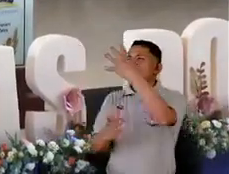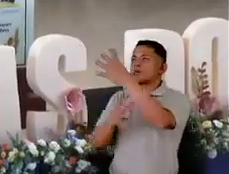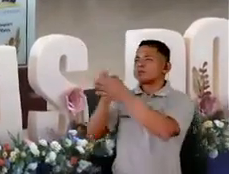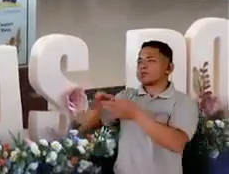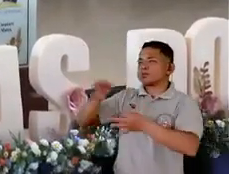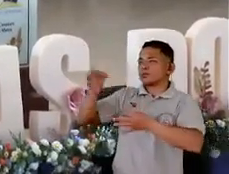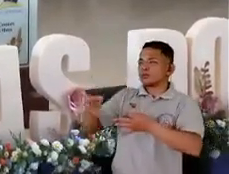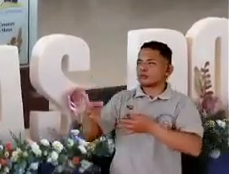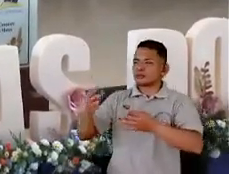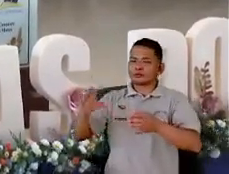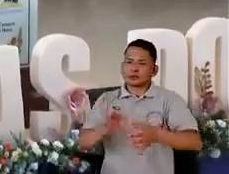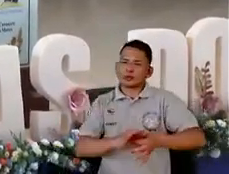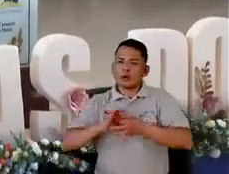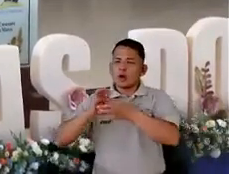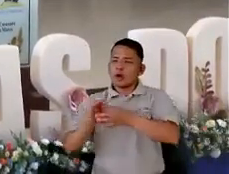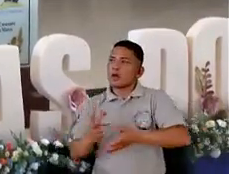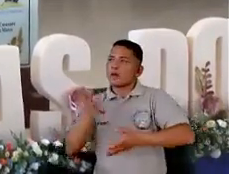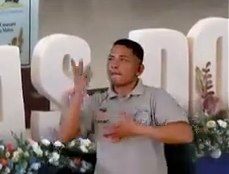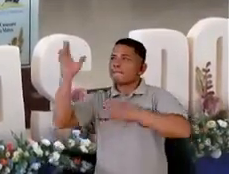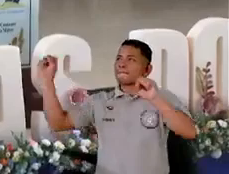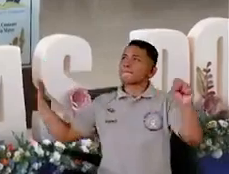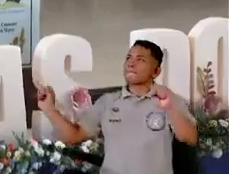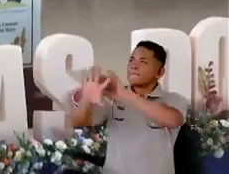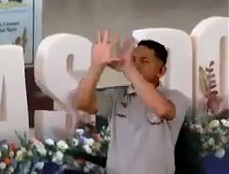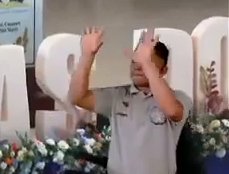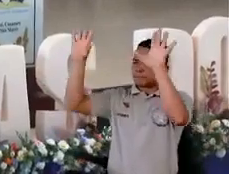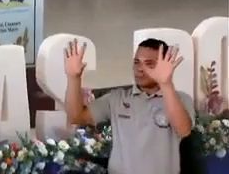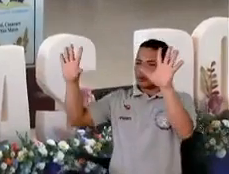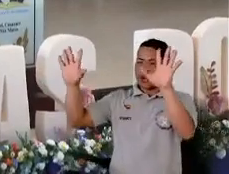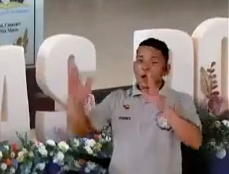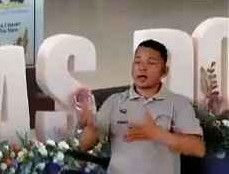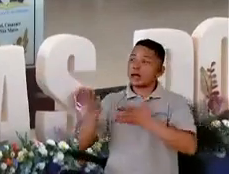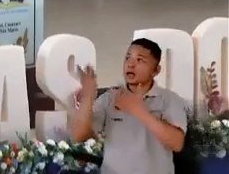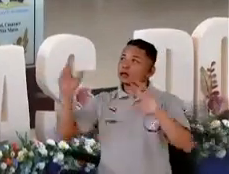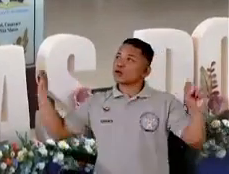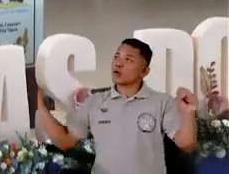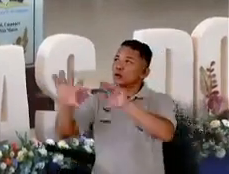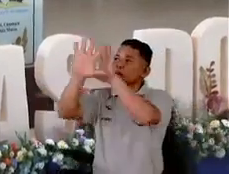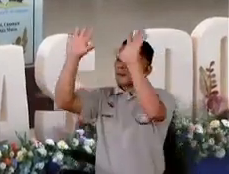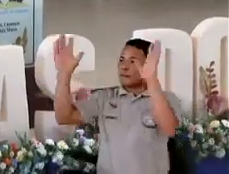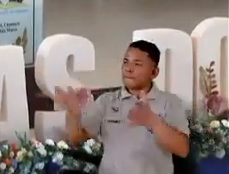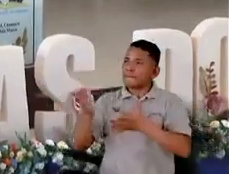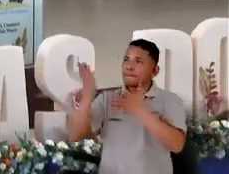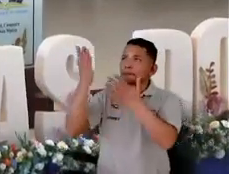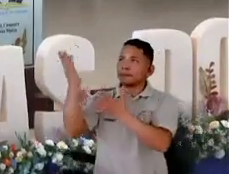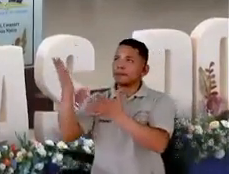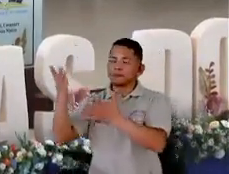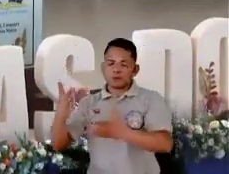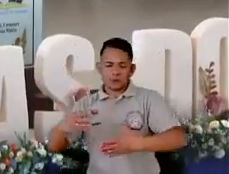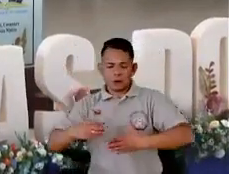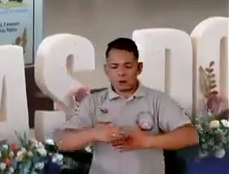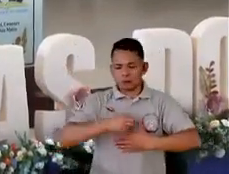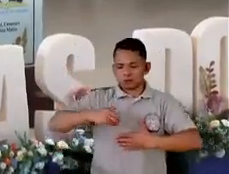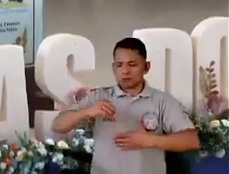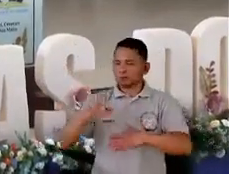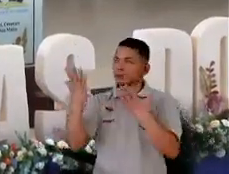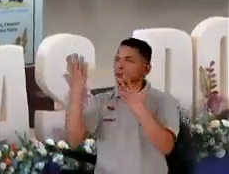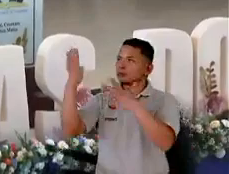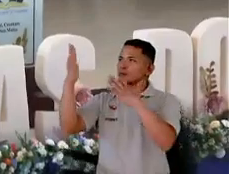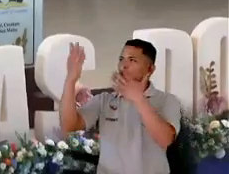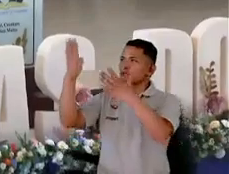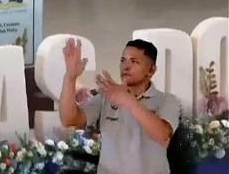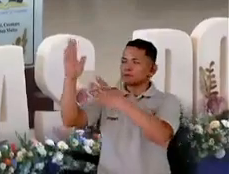una voz. Gloria a Él, gloria a Él, mi alma te